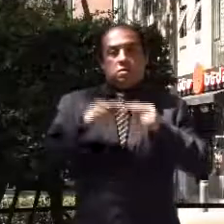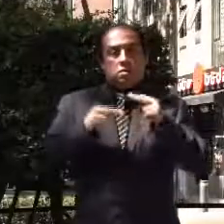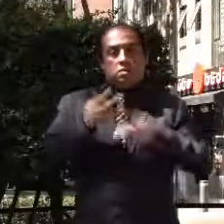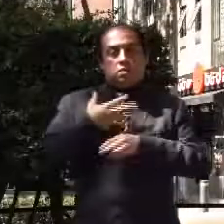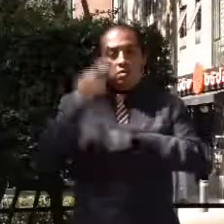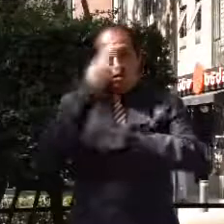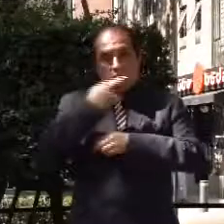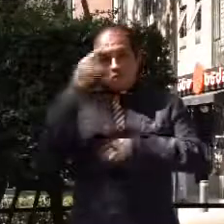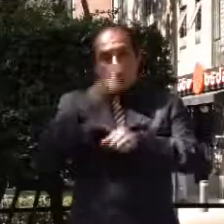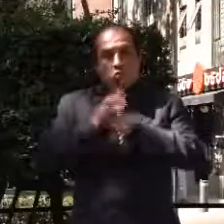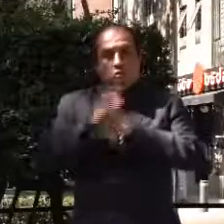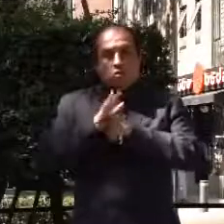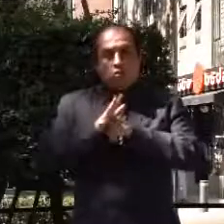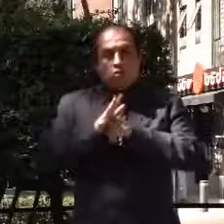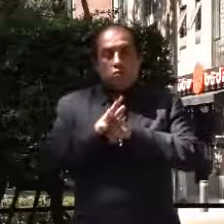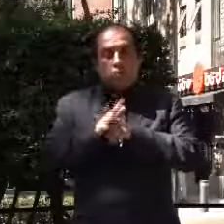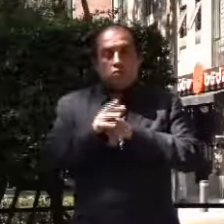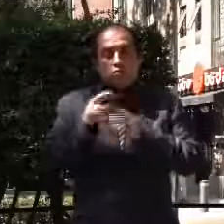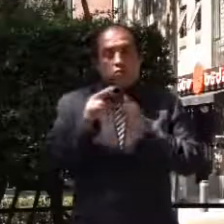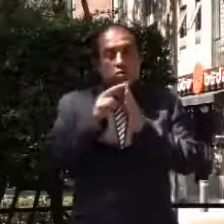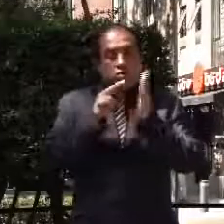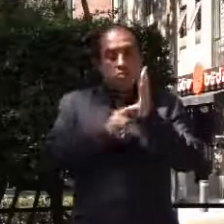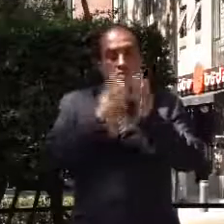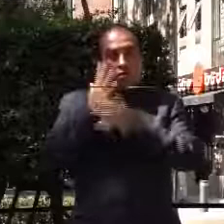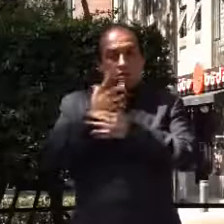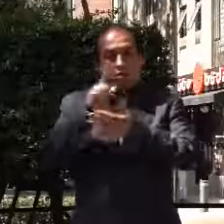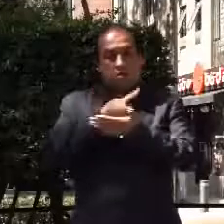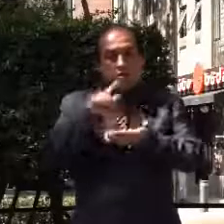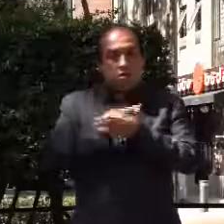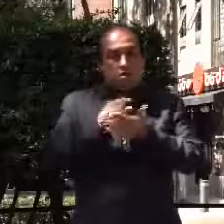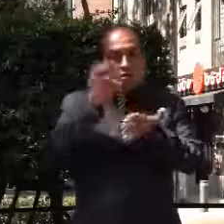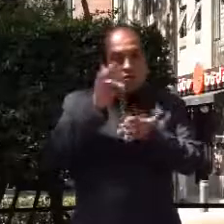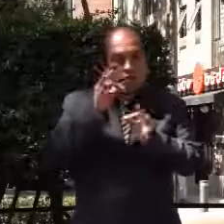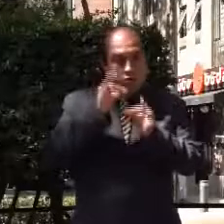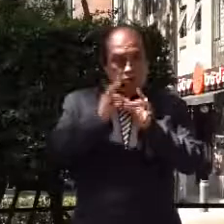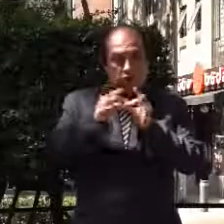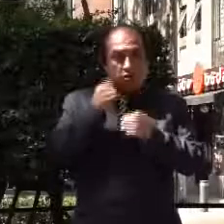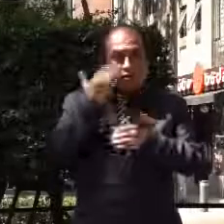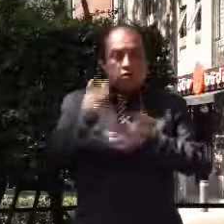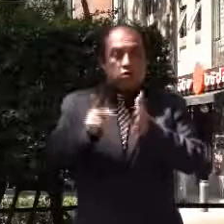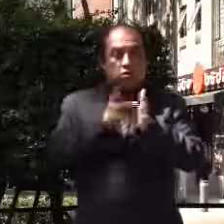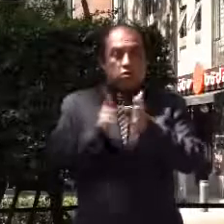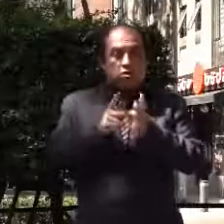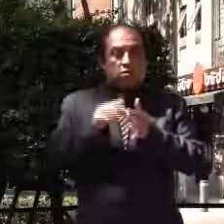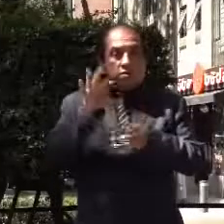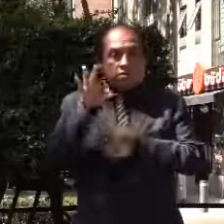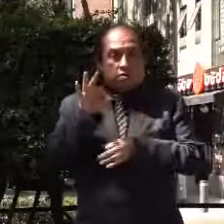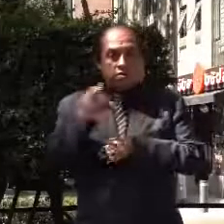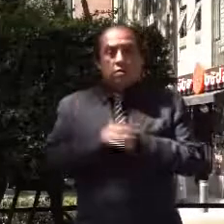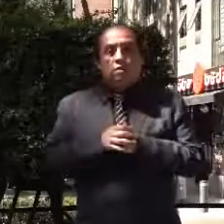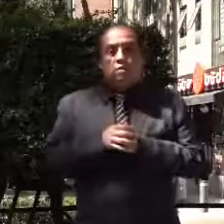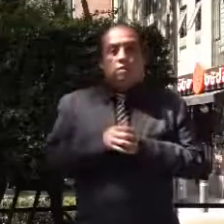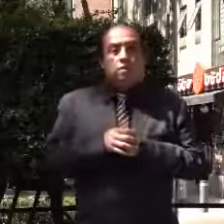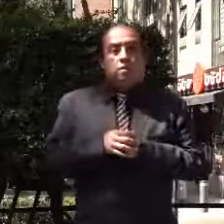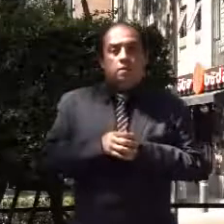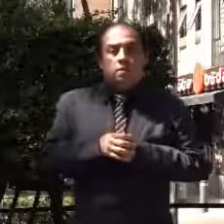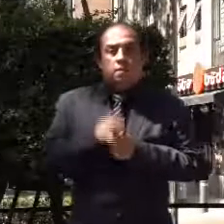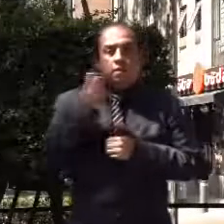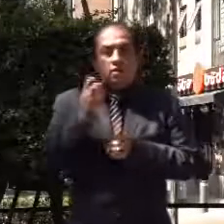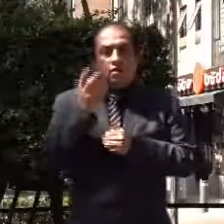que se establecen en la ley y cumplirlas si es que quiere haber la reelección. La reelección está definida por la